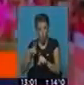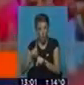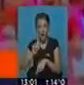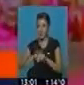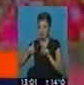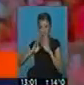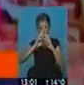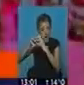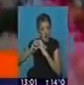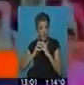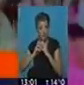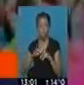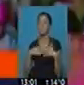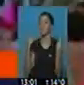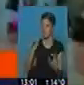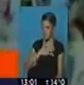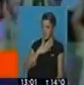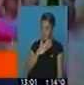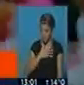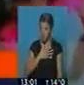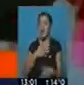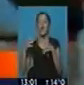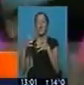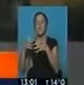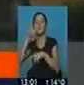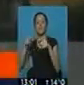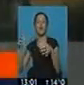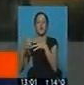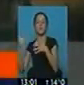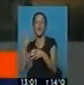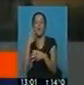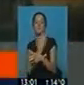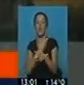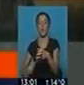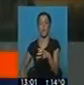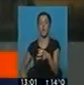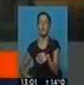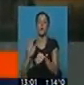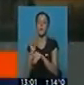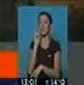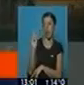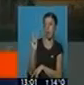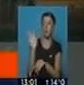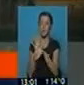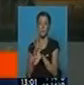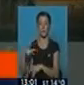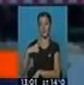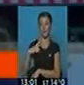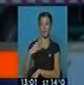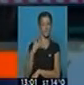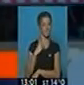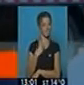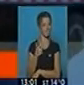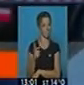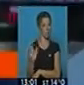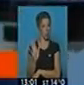clave es que para los sectores populares las caras de la oposición aparecen como una especie de niños ricos poco confiables. Claro. Y muchos piensan, ahora estamos mal,